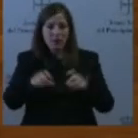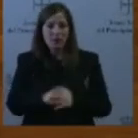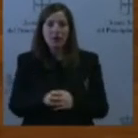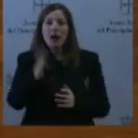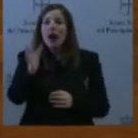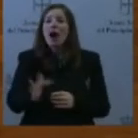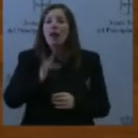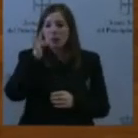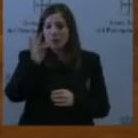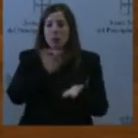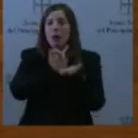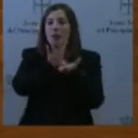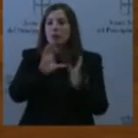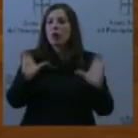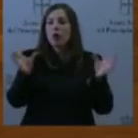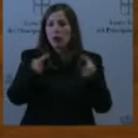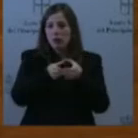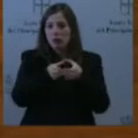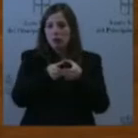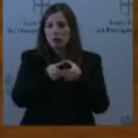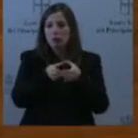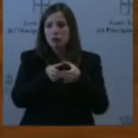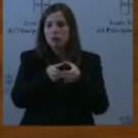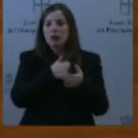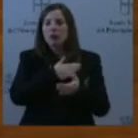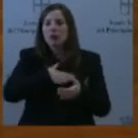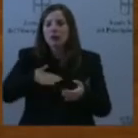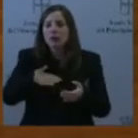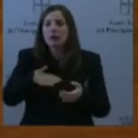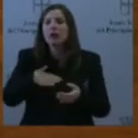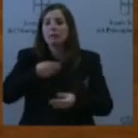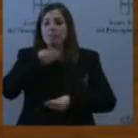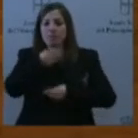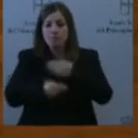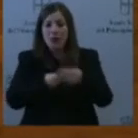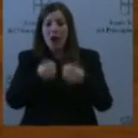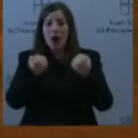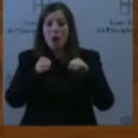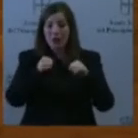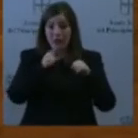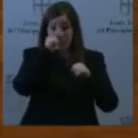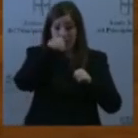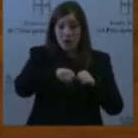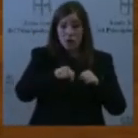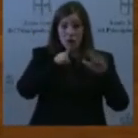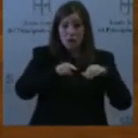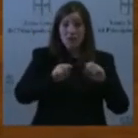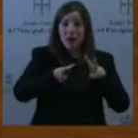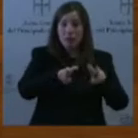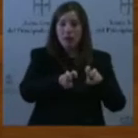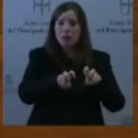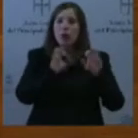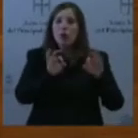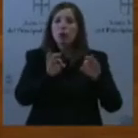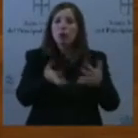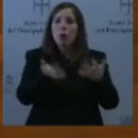se pretende llevar a cabo a pesar de que en el primer semestre de este año la empresa tuvo un beneficio neto de 1,3 millones de euros